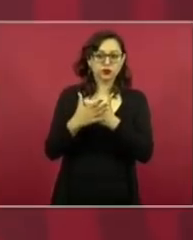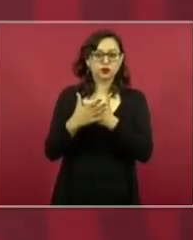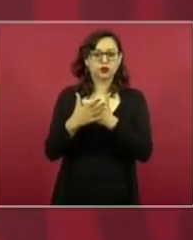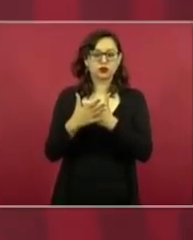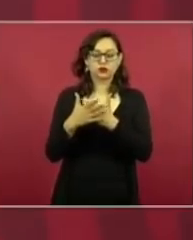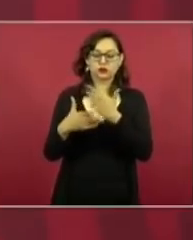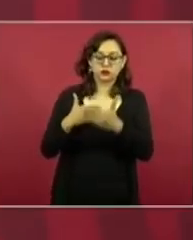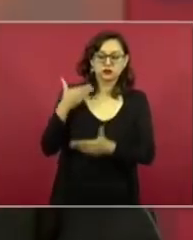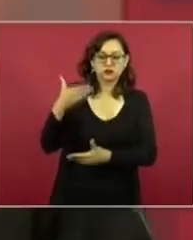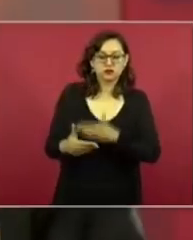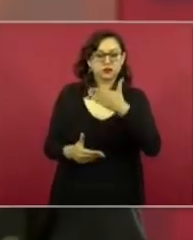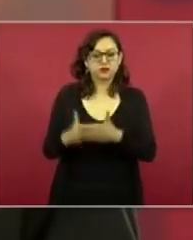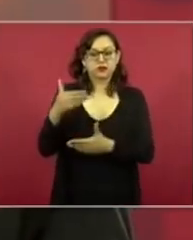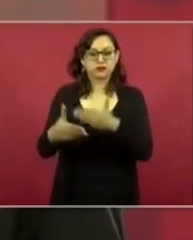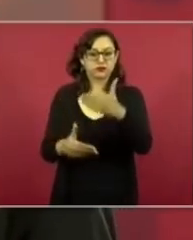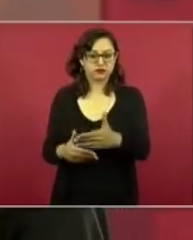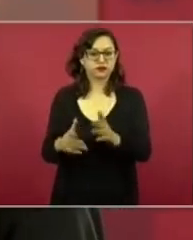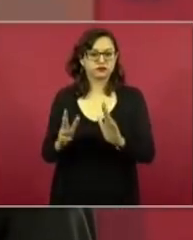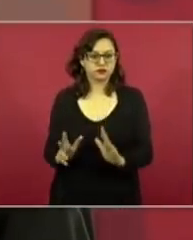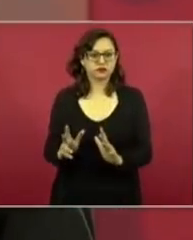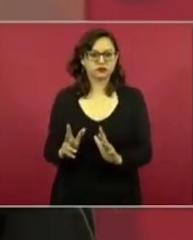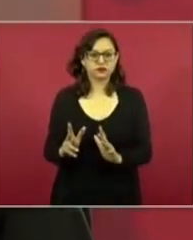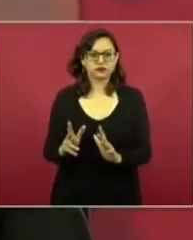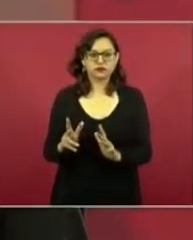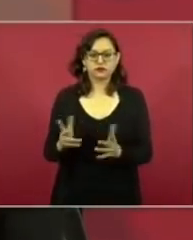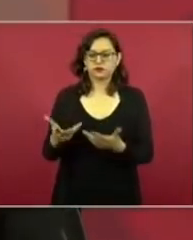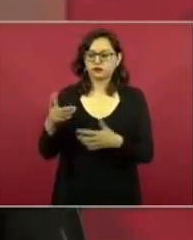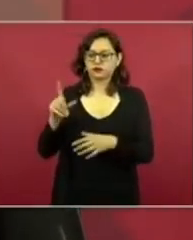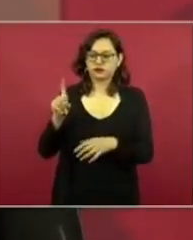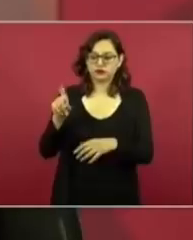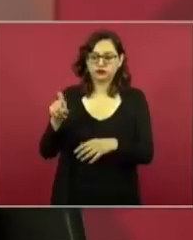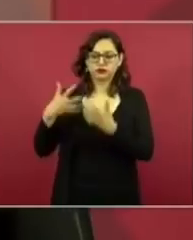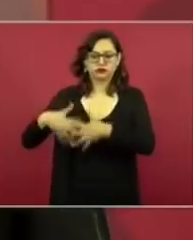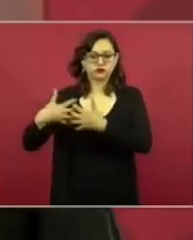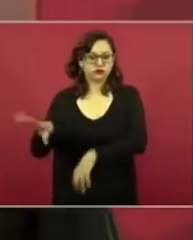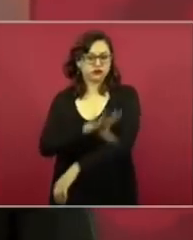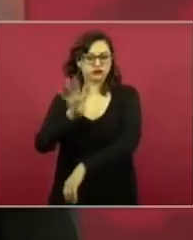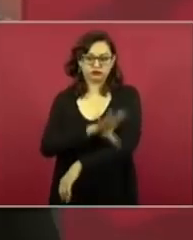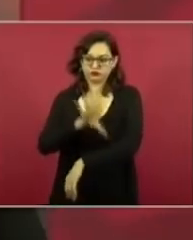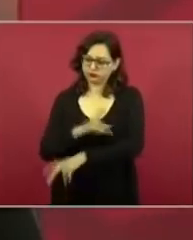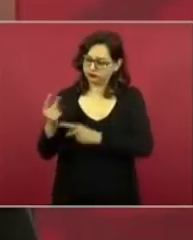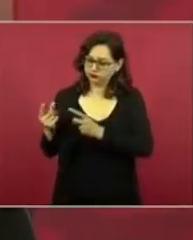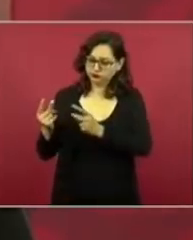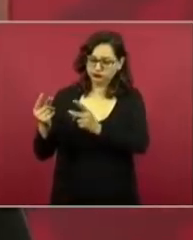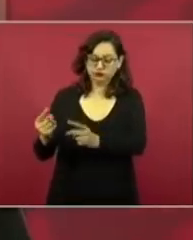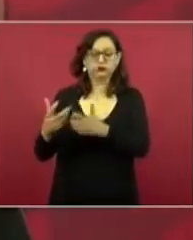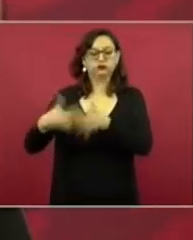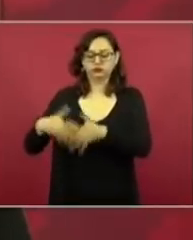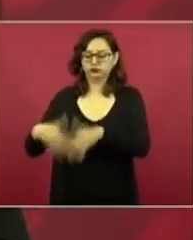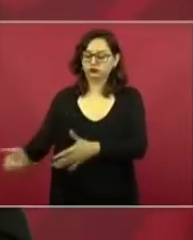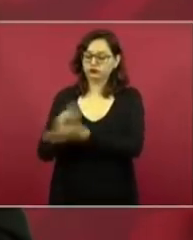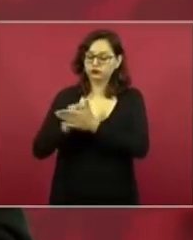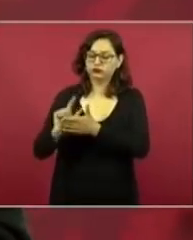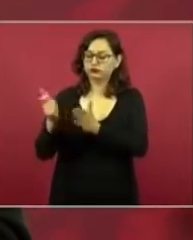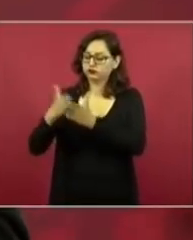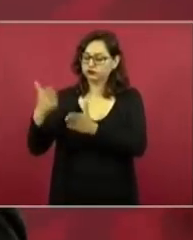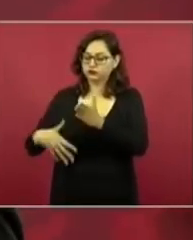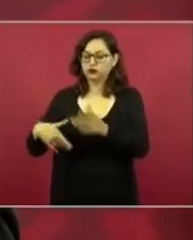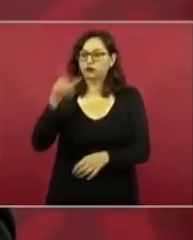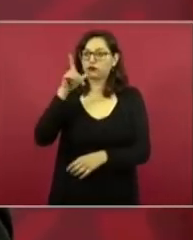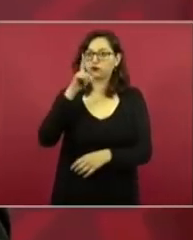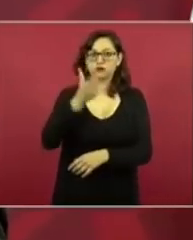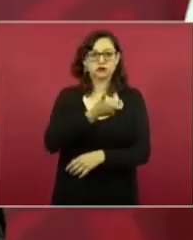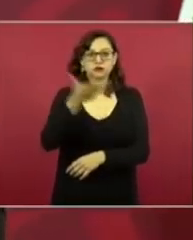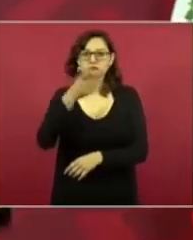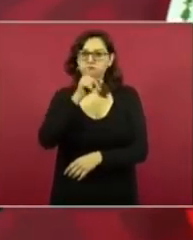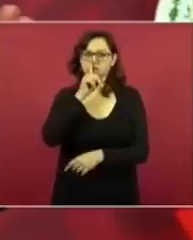podamos desarrollar las hidroeléctricas y producir energía limpia, barata y no aumentar el precio de